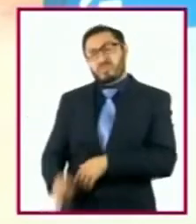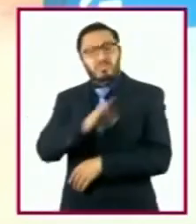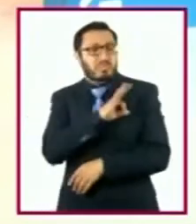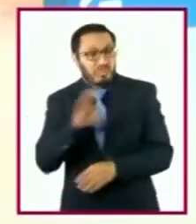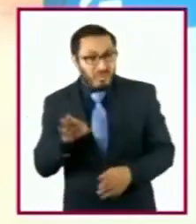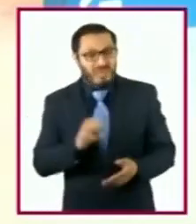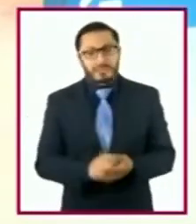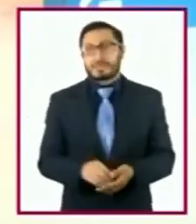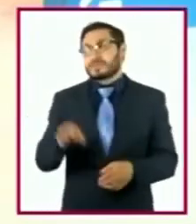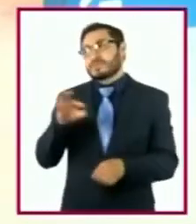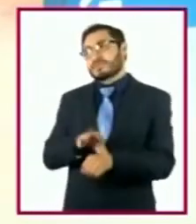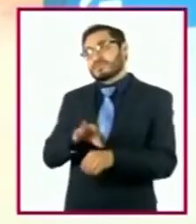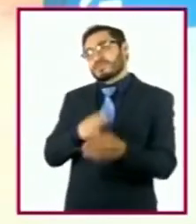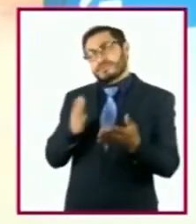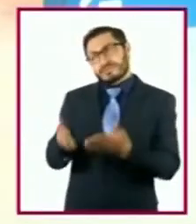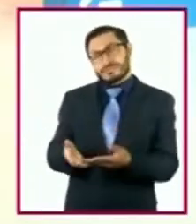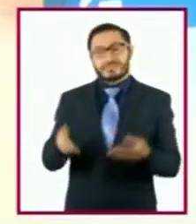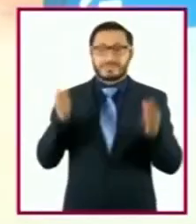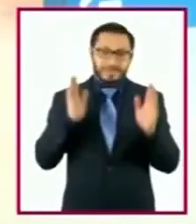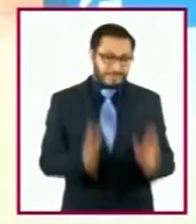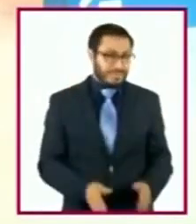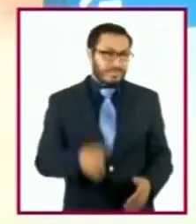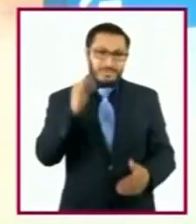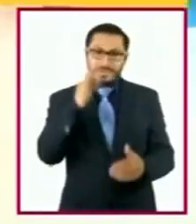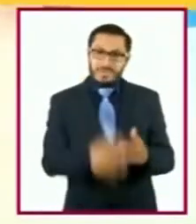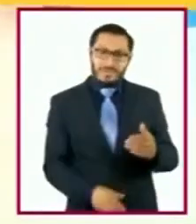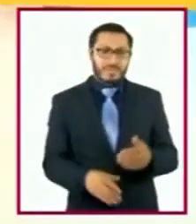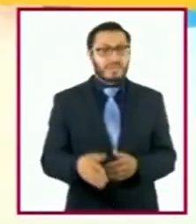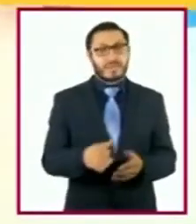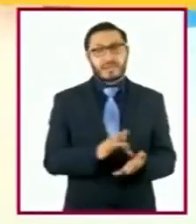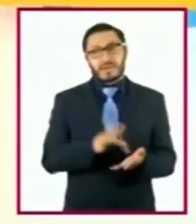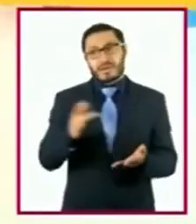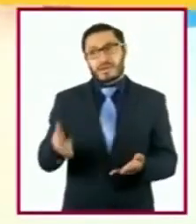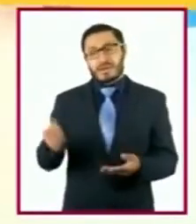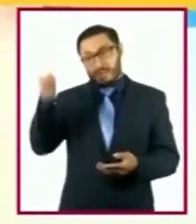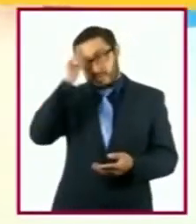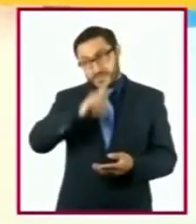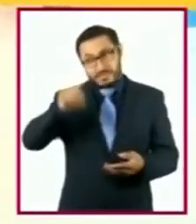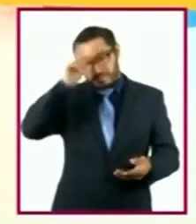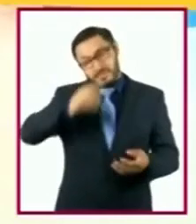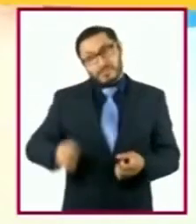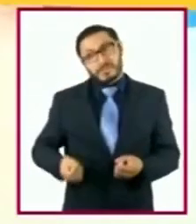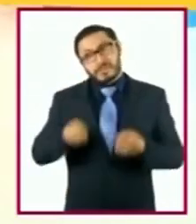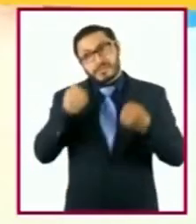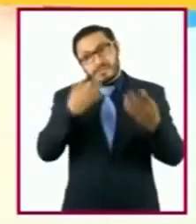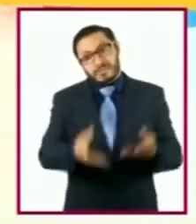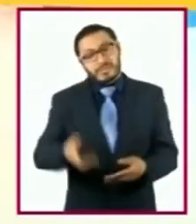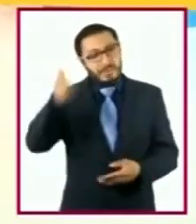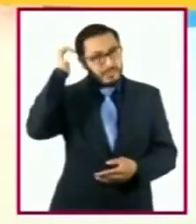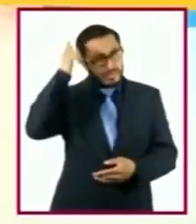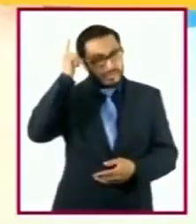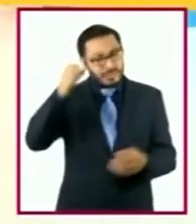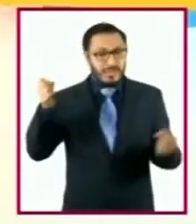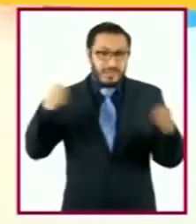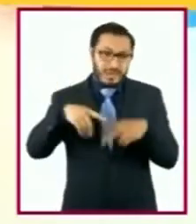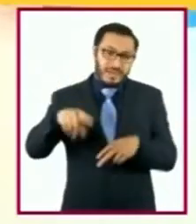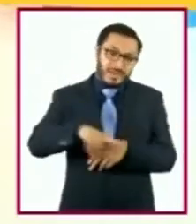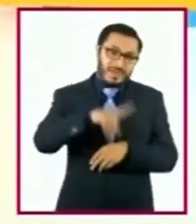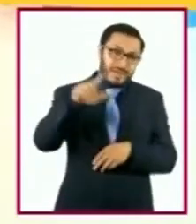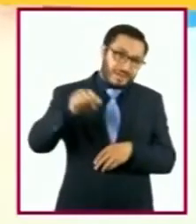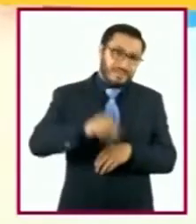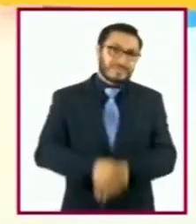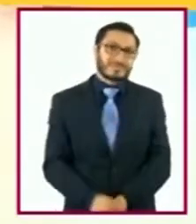Doctora Julieta Parra, ha llegado el momento de despedirnos. Agradecemos mucho sus contribuciones y esperamos contar con usted en futuras